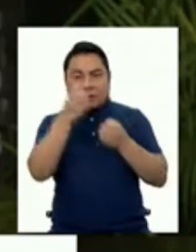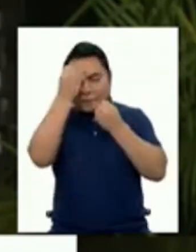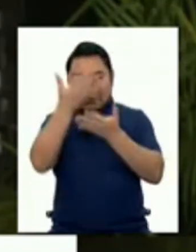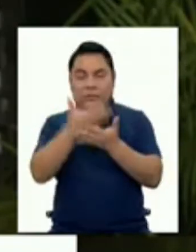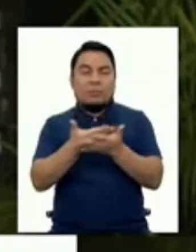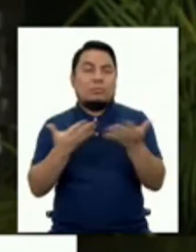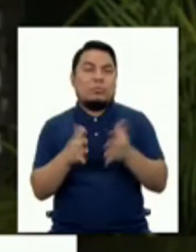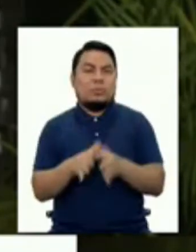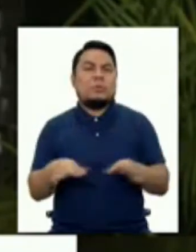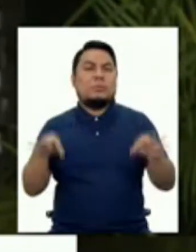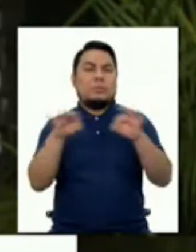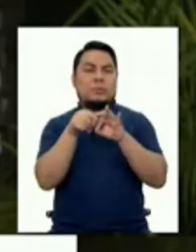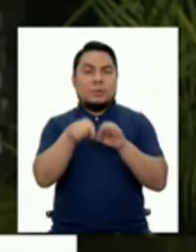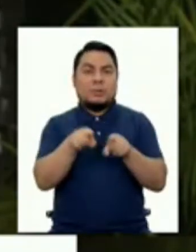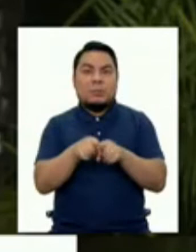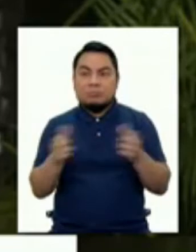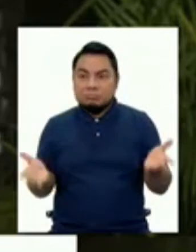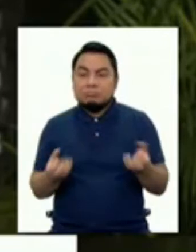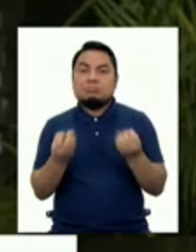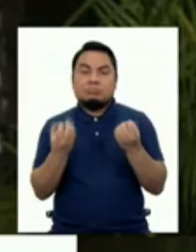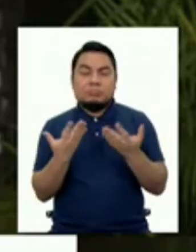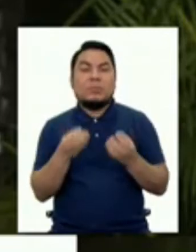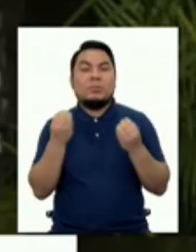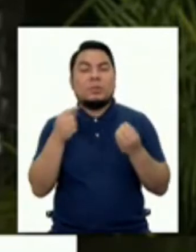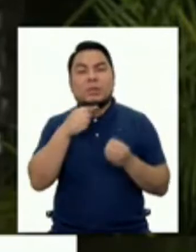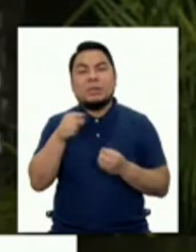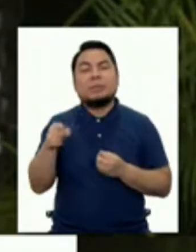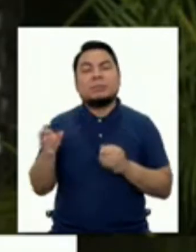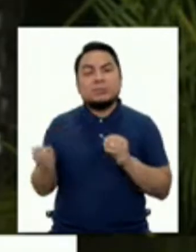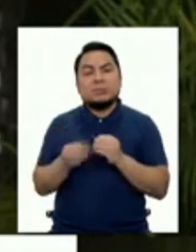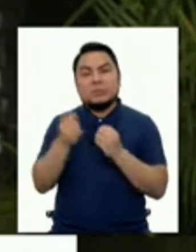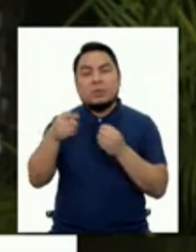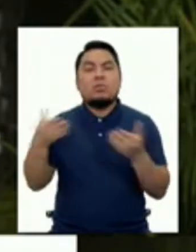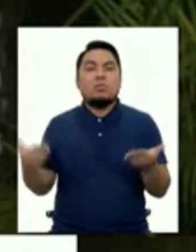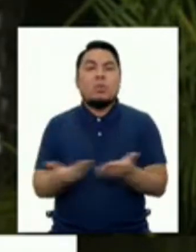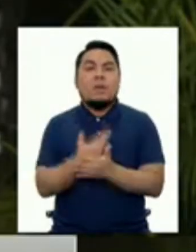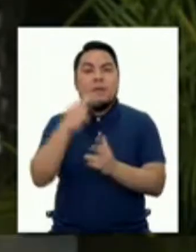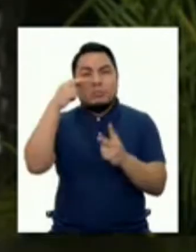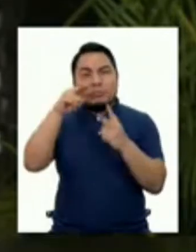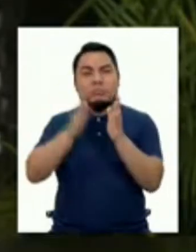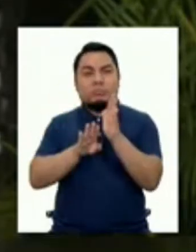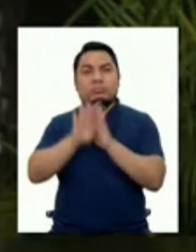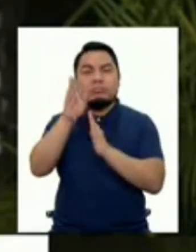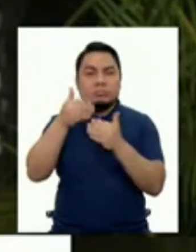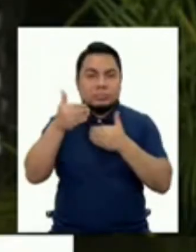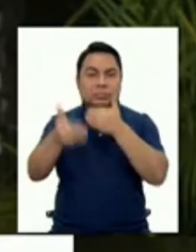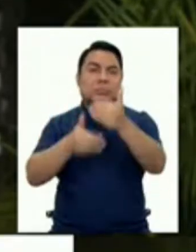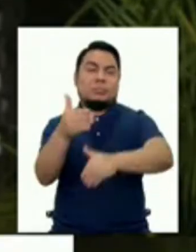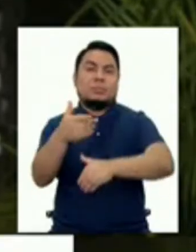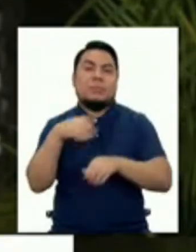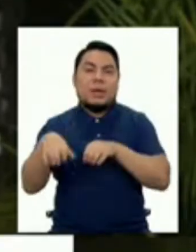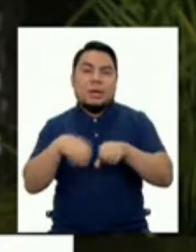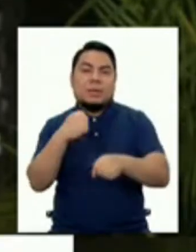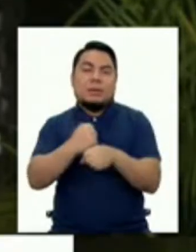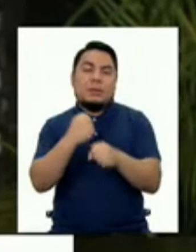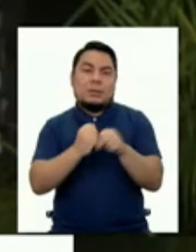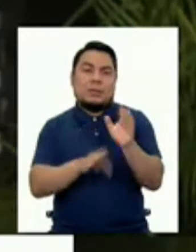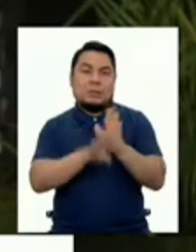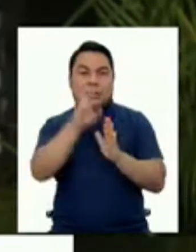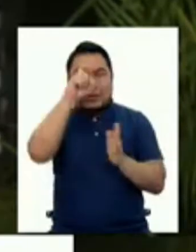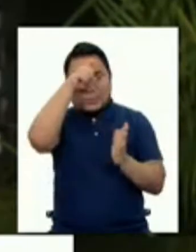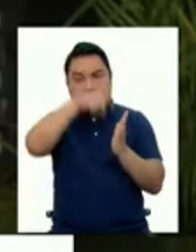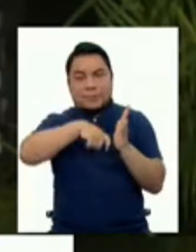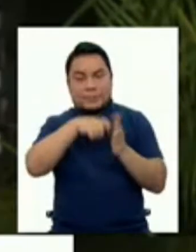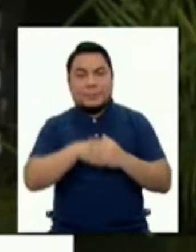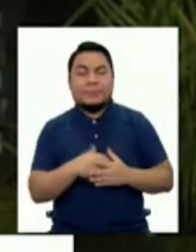bastante sustantivo y alentador también, porque nos da una visión renovada del tratamiento que debe dársele a la actividad minera. Y aquí tiene